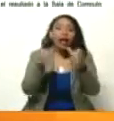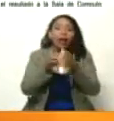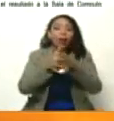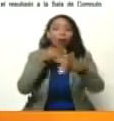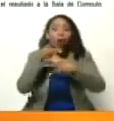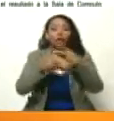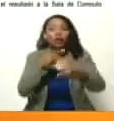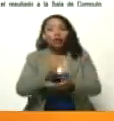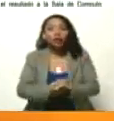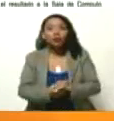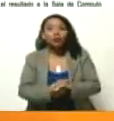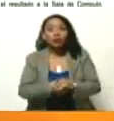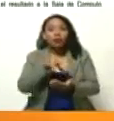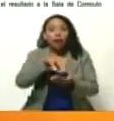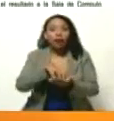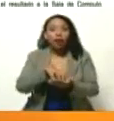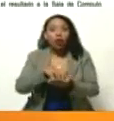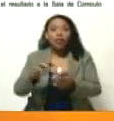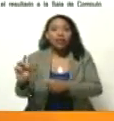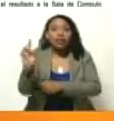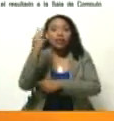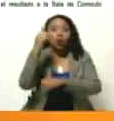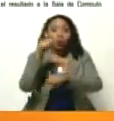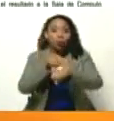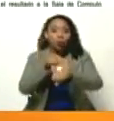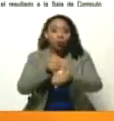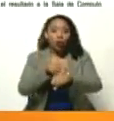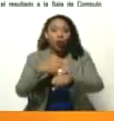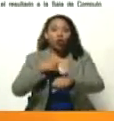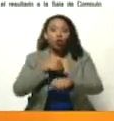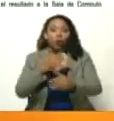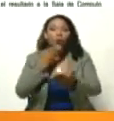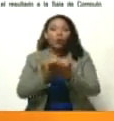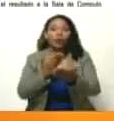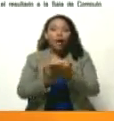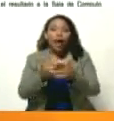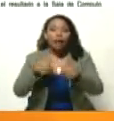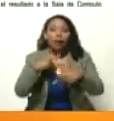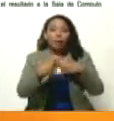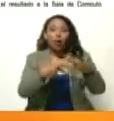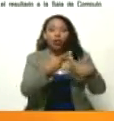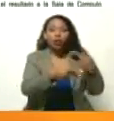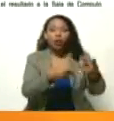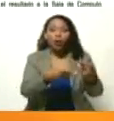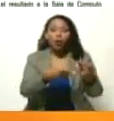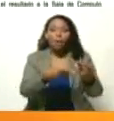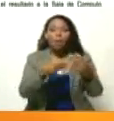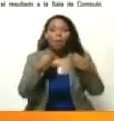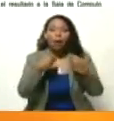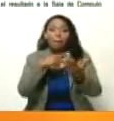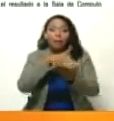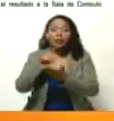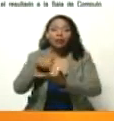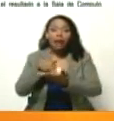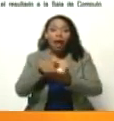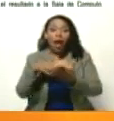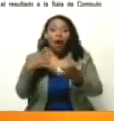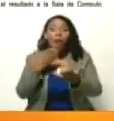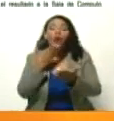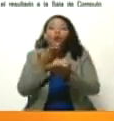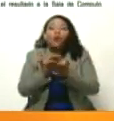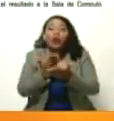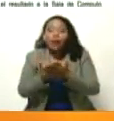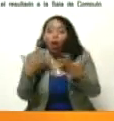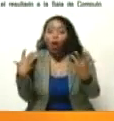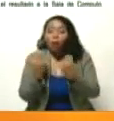político estatal. Segundo momento, vamos a postular, a abrir el proceso para postular a los compañeros y las compañeras